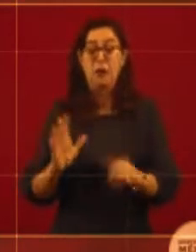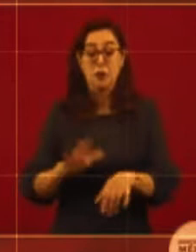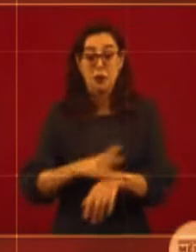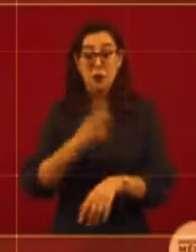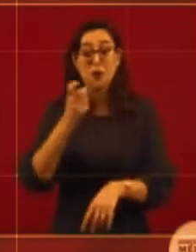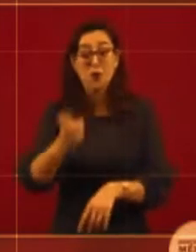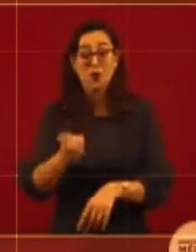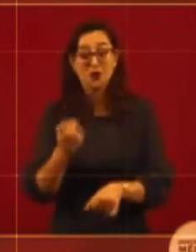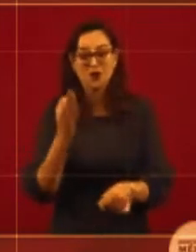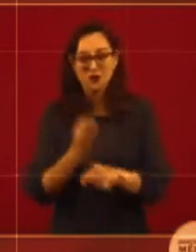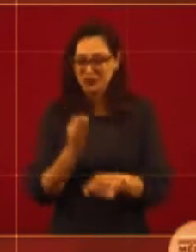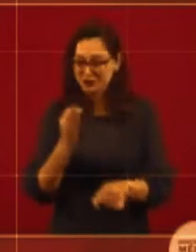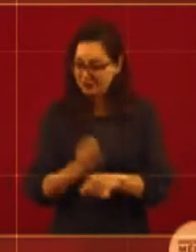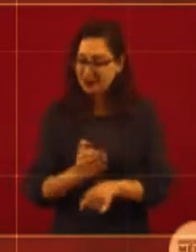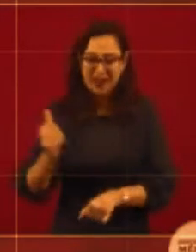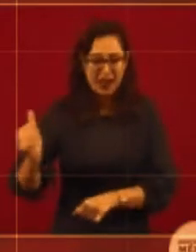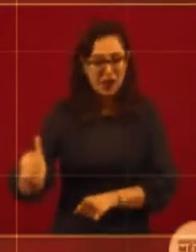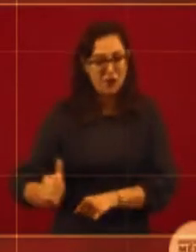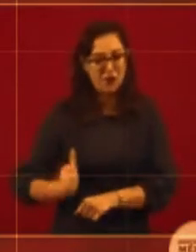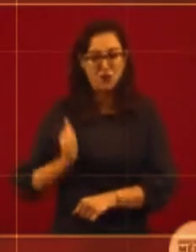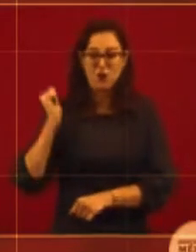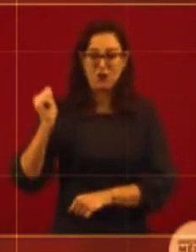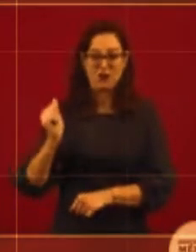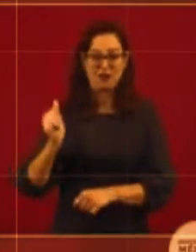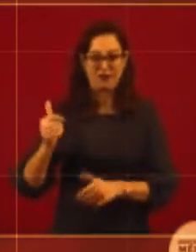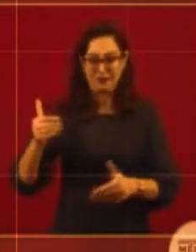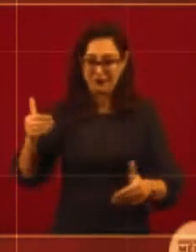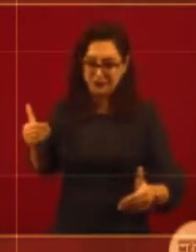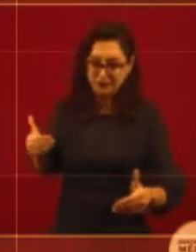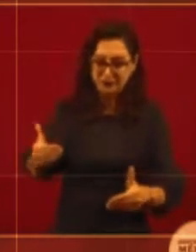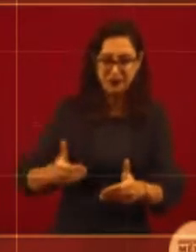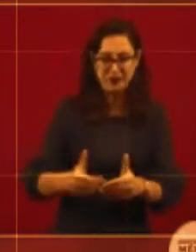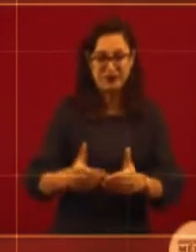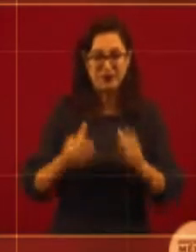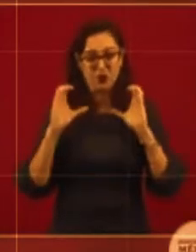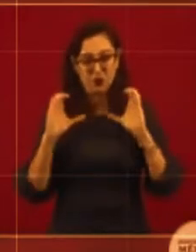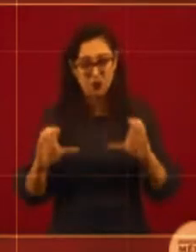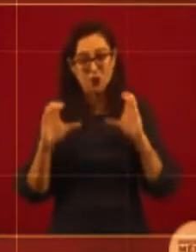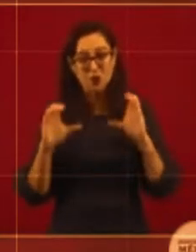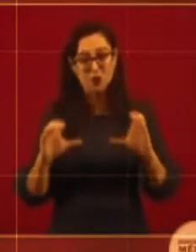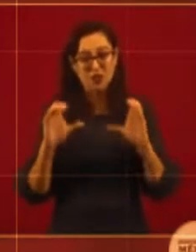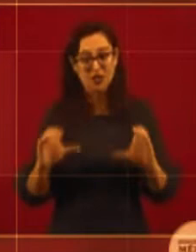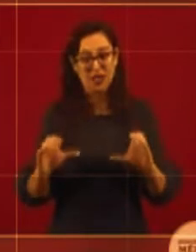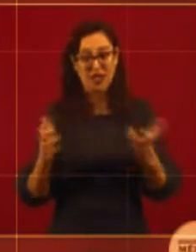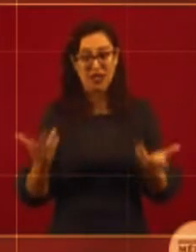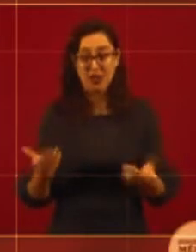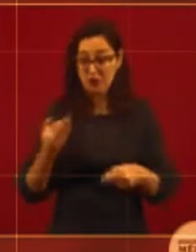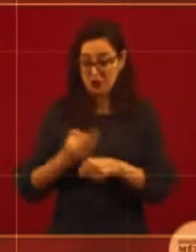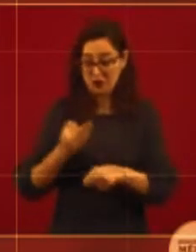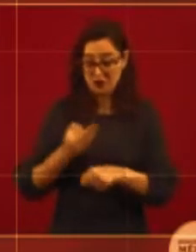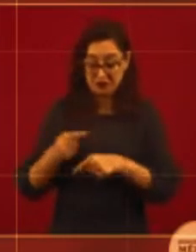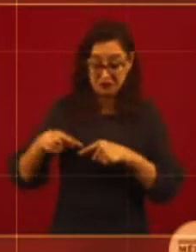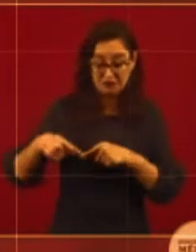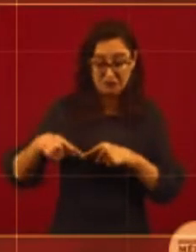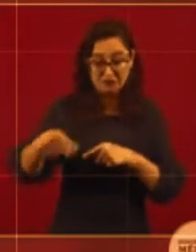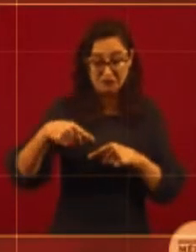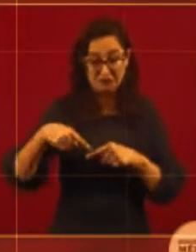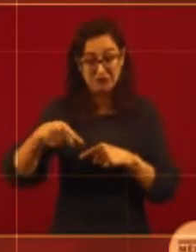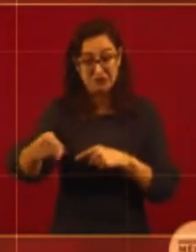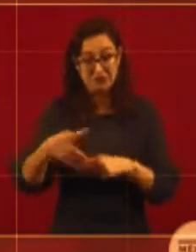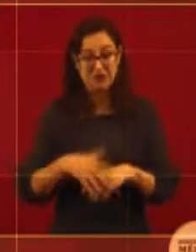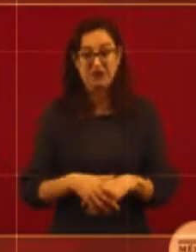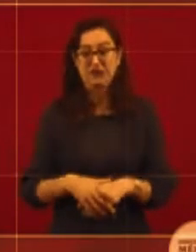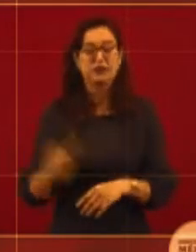procurar es cuidarnos hasta antes del 24 desde luego cuidarnos